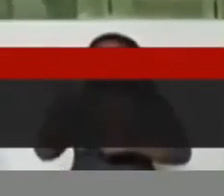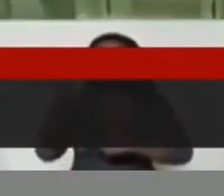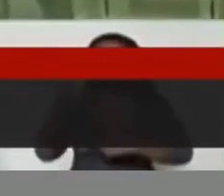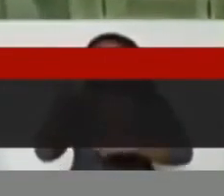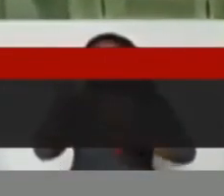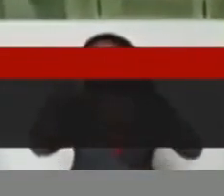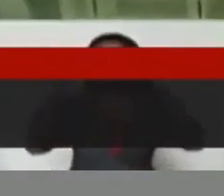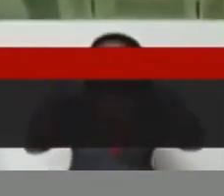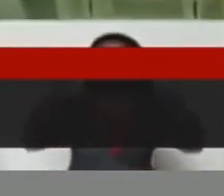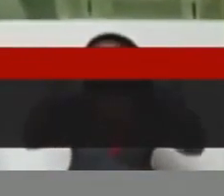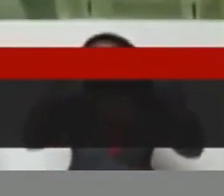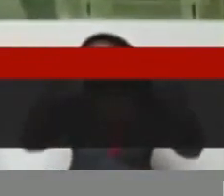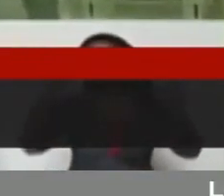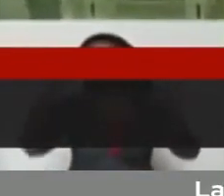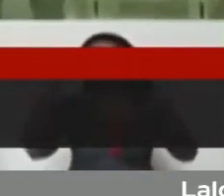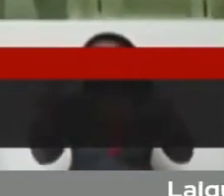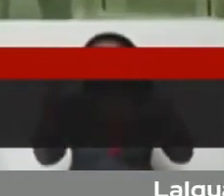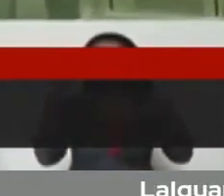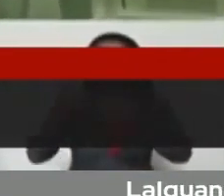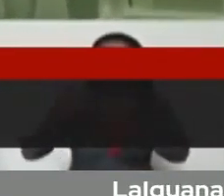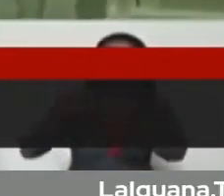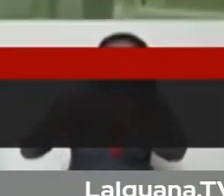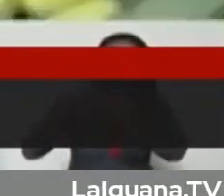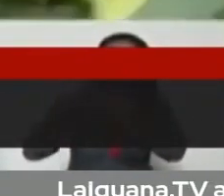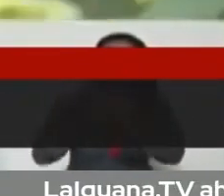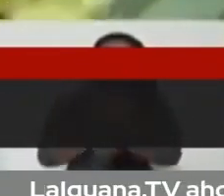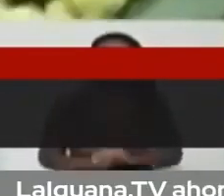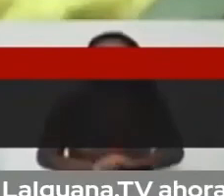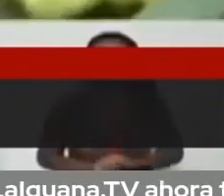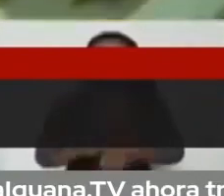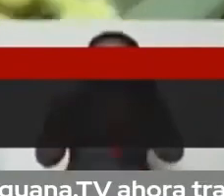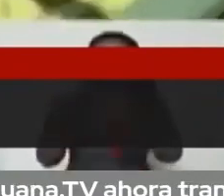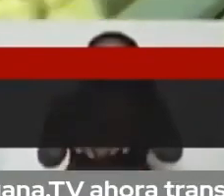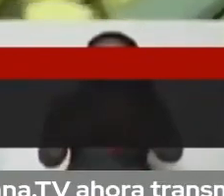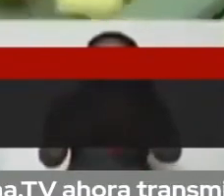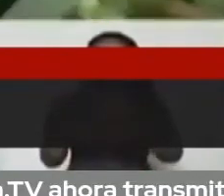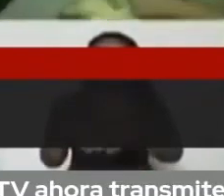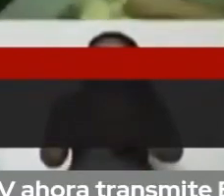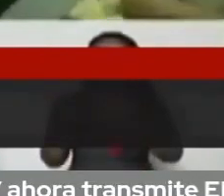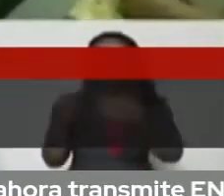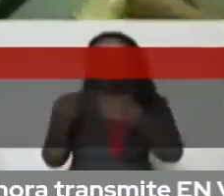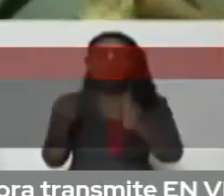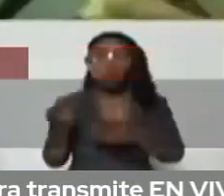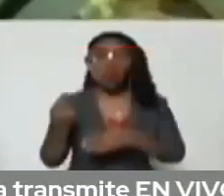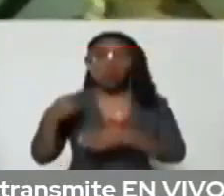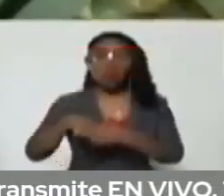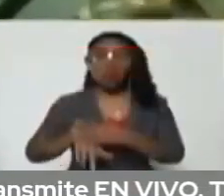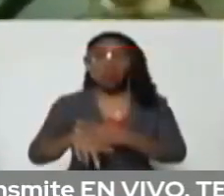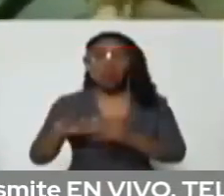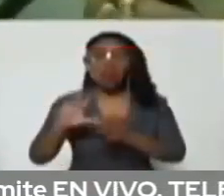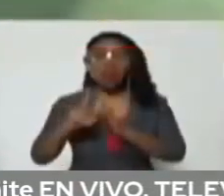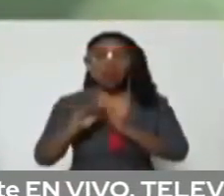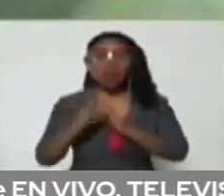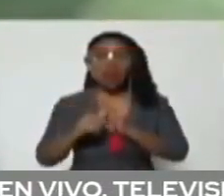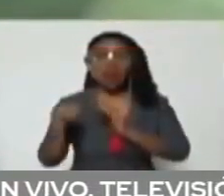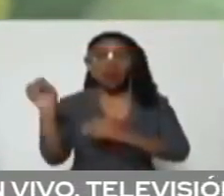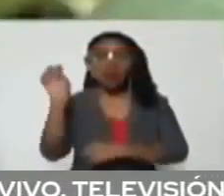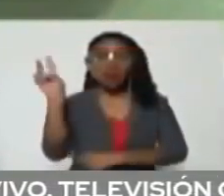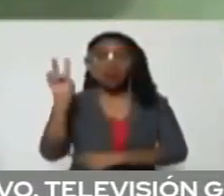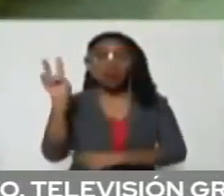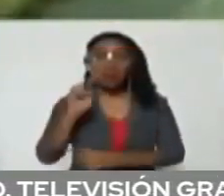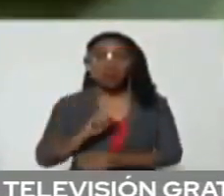de la fantasía, para robarnos las empresas, el dinero, las cuentas, y para robarle a